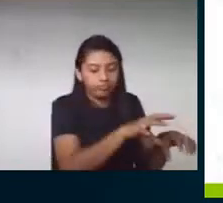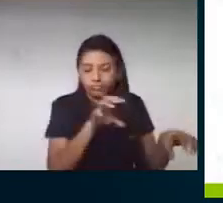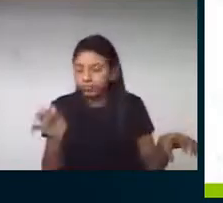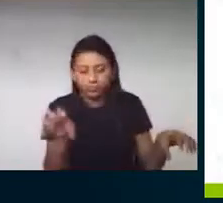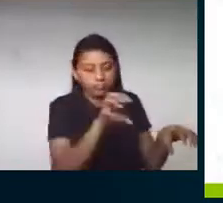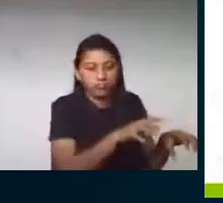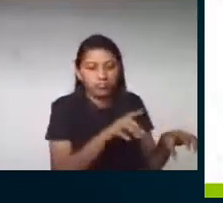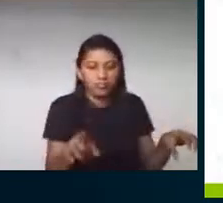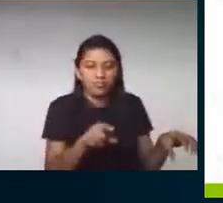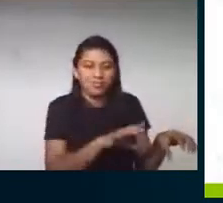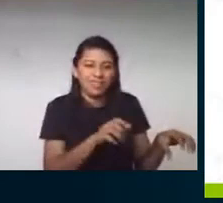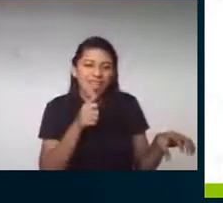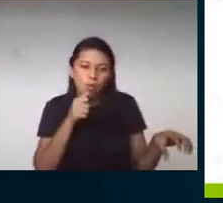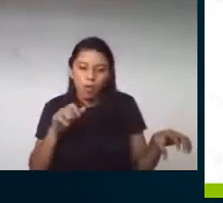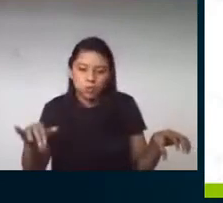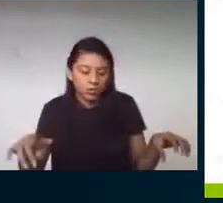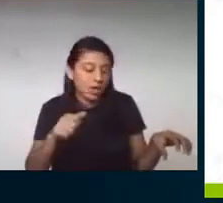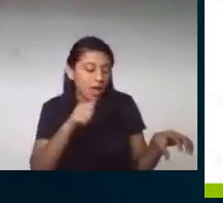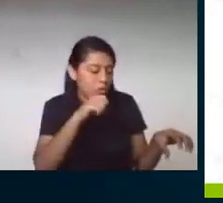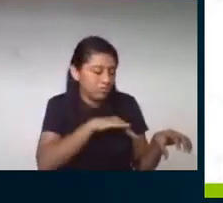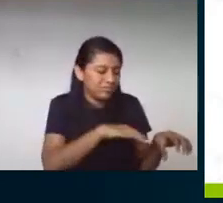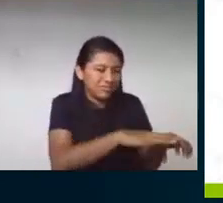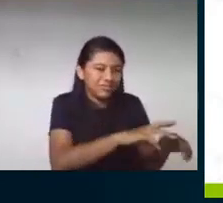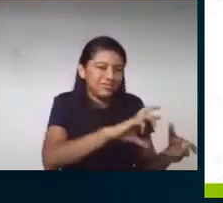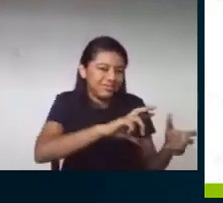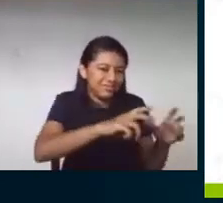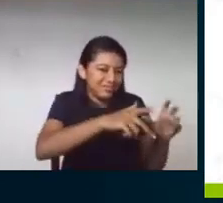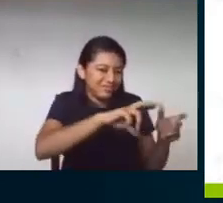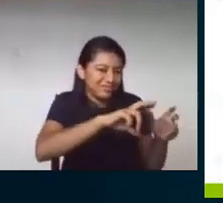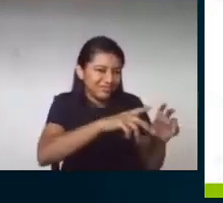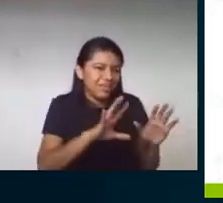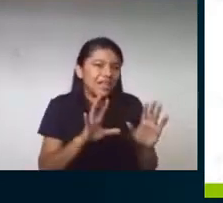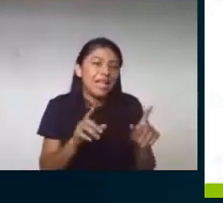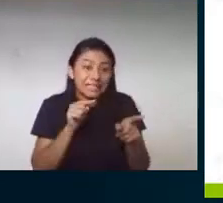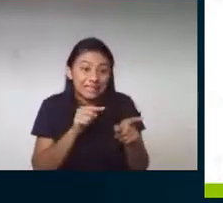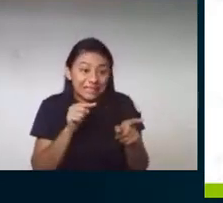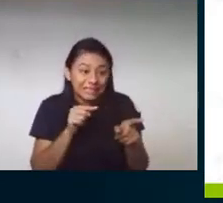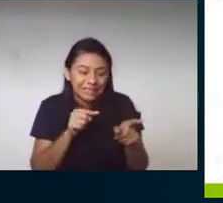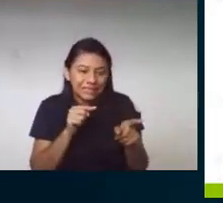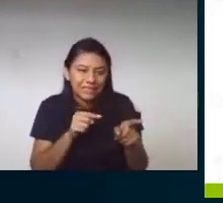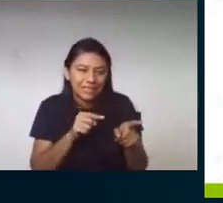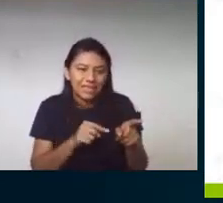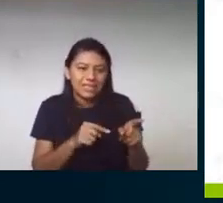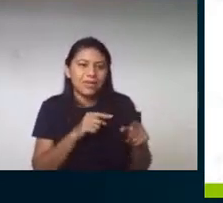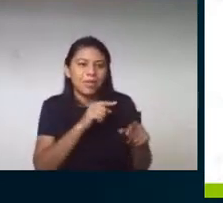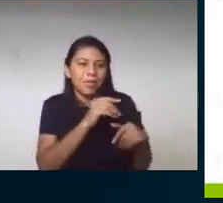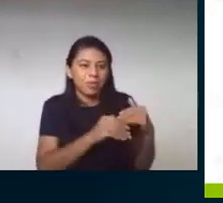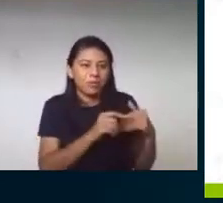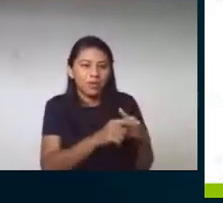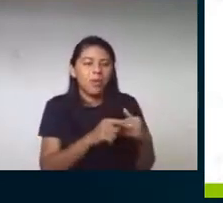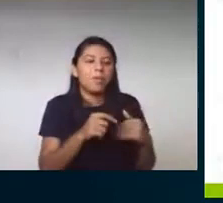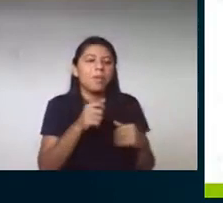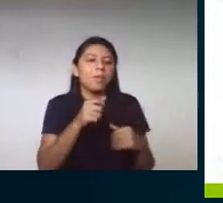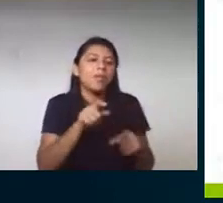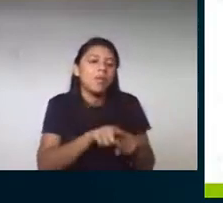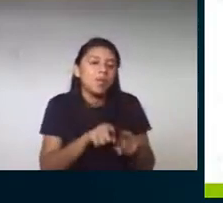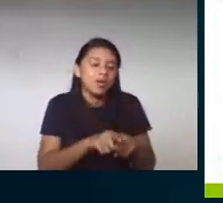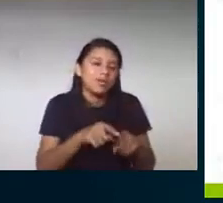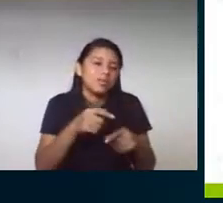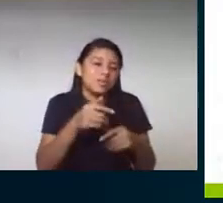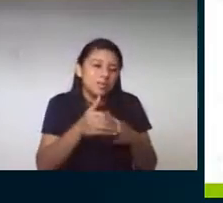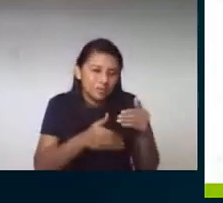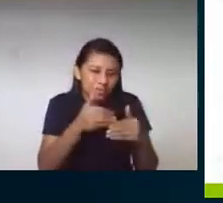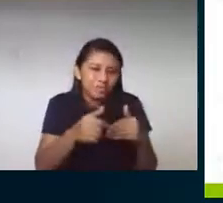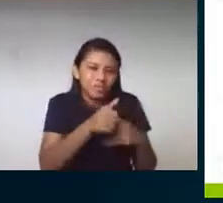determinar cuál es otra variable de proceso que puede llegar a controlar con el propósito de lograr o mantener un funcionamiento óptimo o de